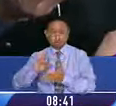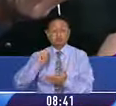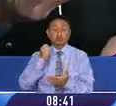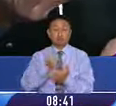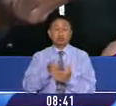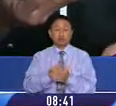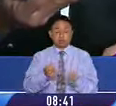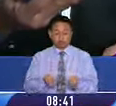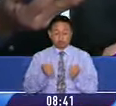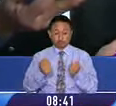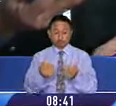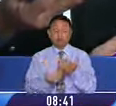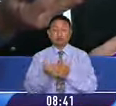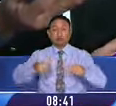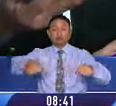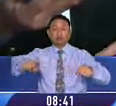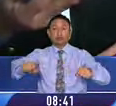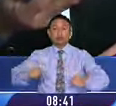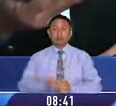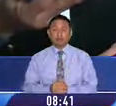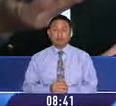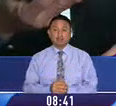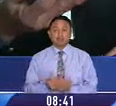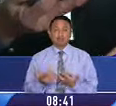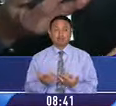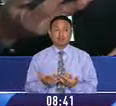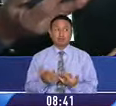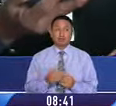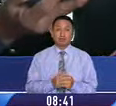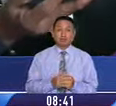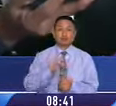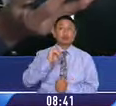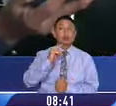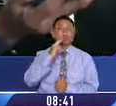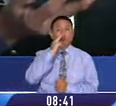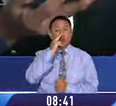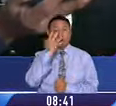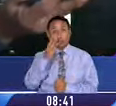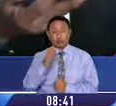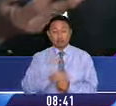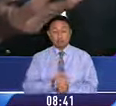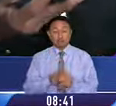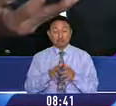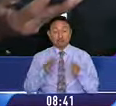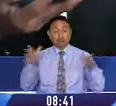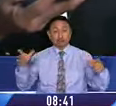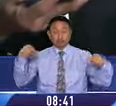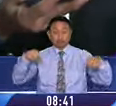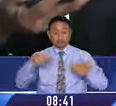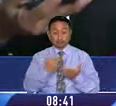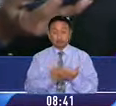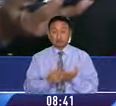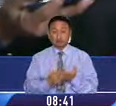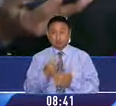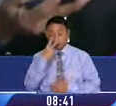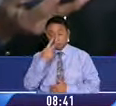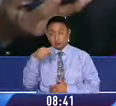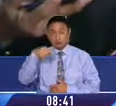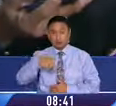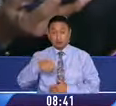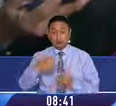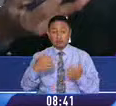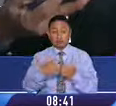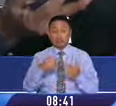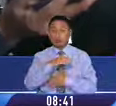y la entrega de nuevas motocicletas. Esperamos hacia los primeros días de junio tener un gran evento donde también se vea la capacidad operativa y